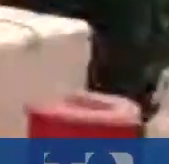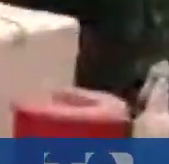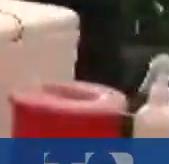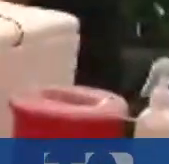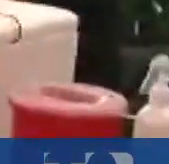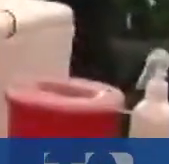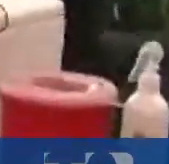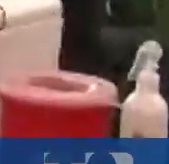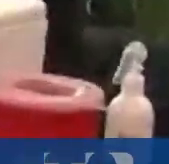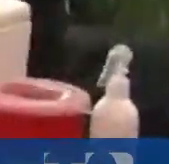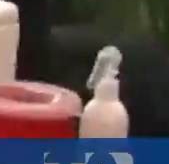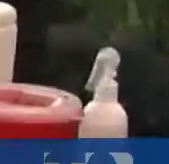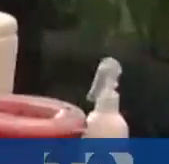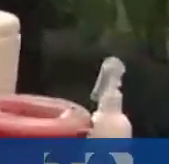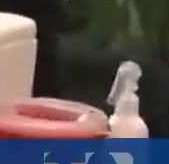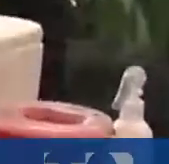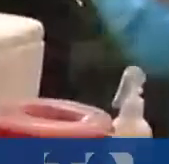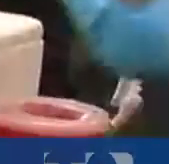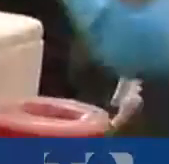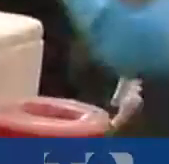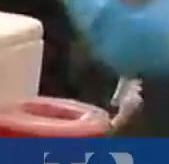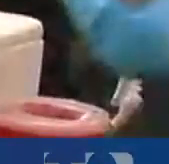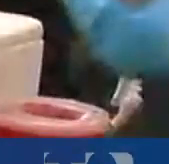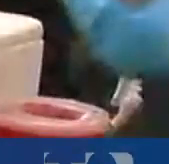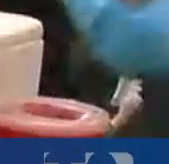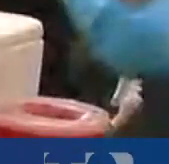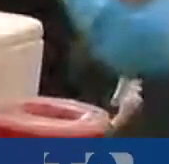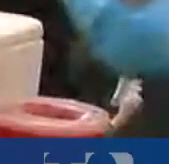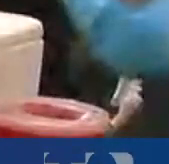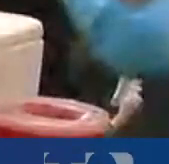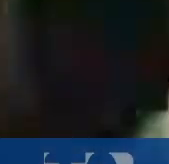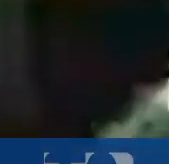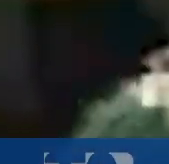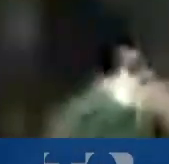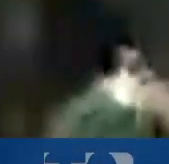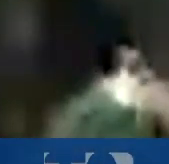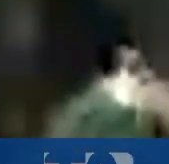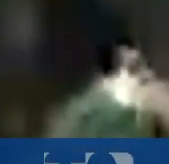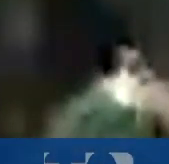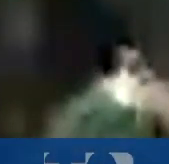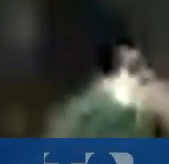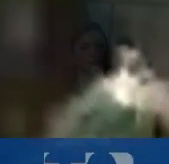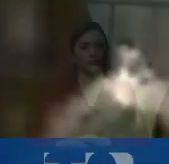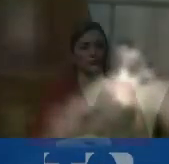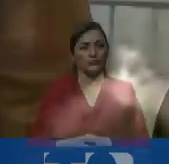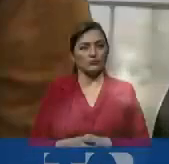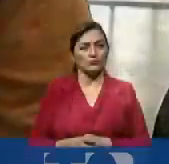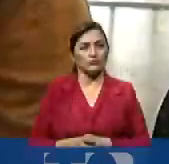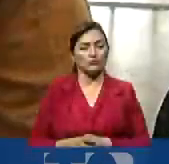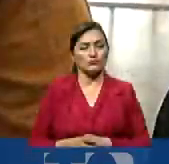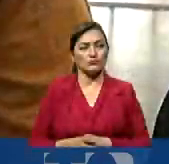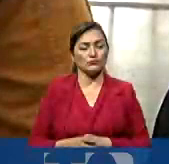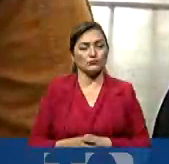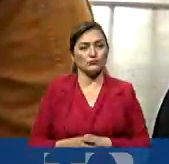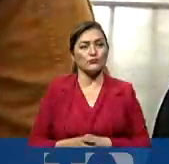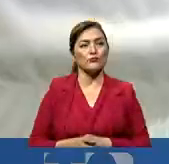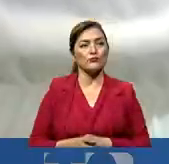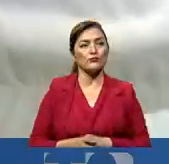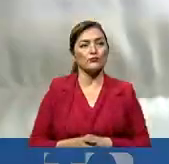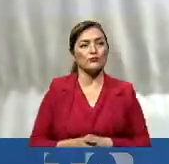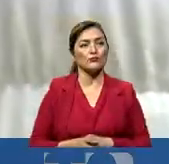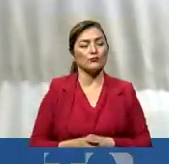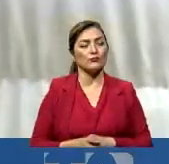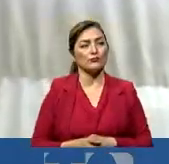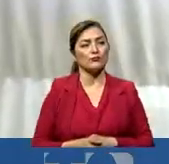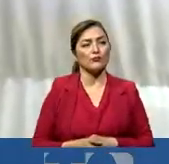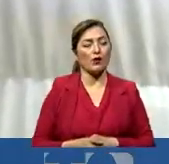y sobre todo seguro para garantizar, precautelar la salud de nuestros más pequeños. Y en cuanto a cómo se desarrolla